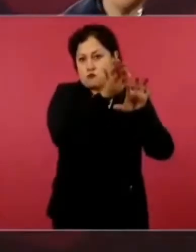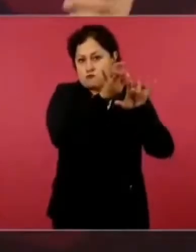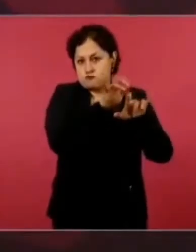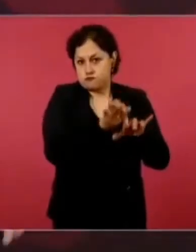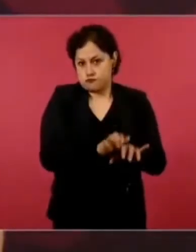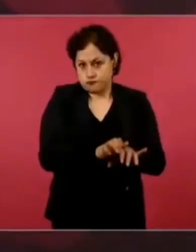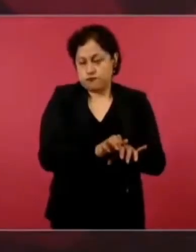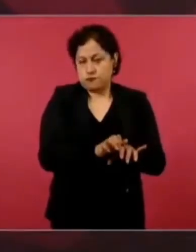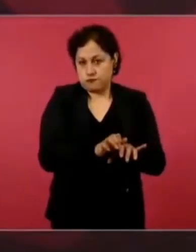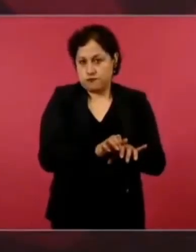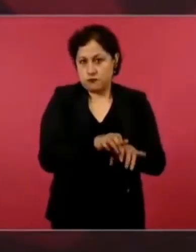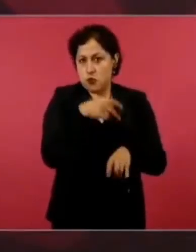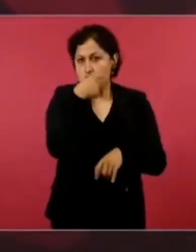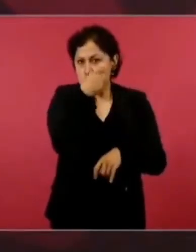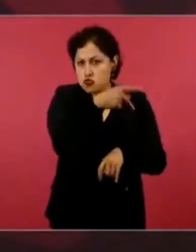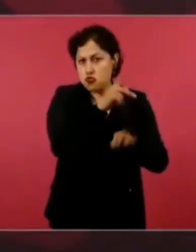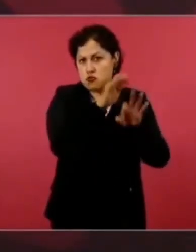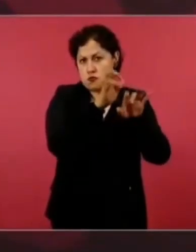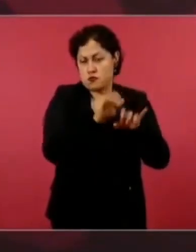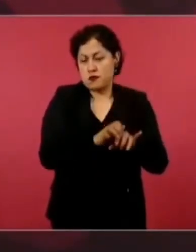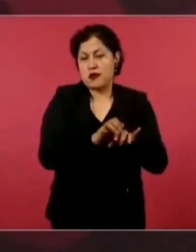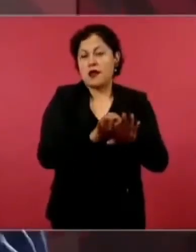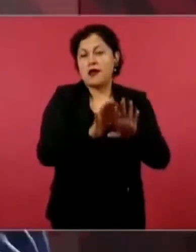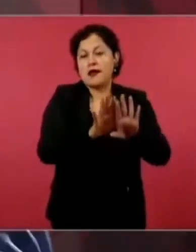es otra cosa. Igual Street Journal, pues